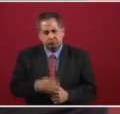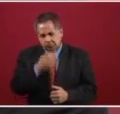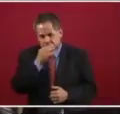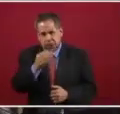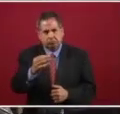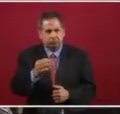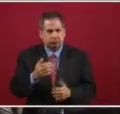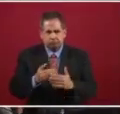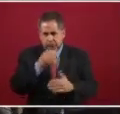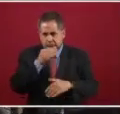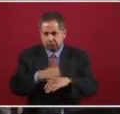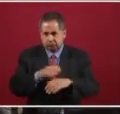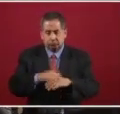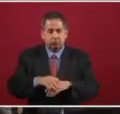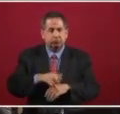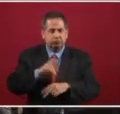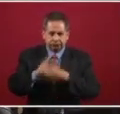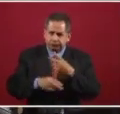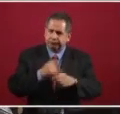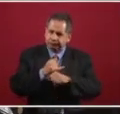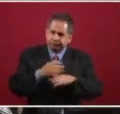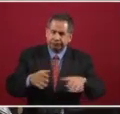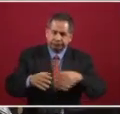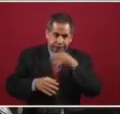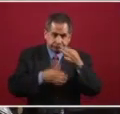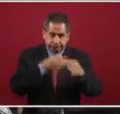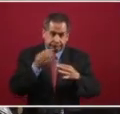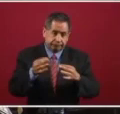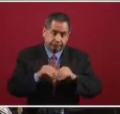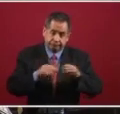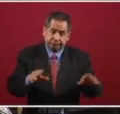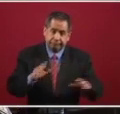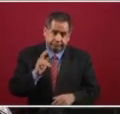adelanto que tengo que informar